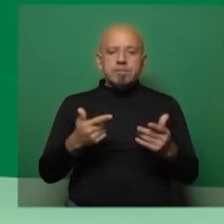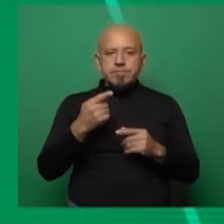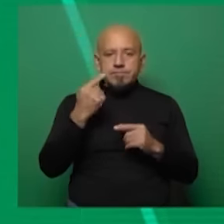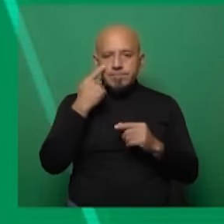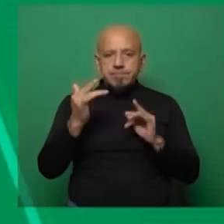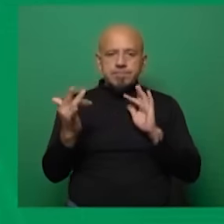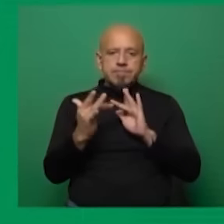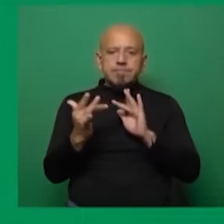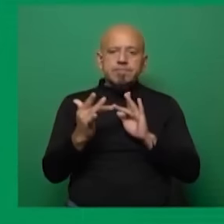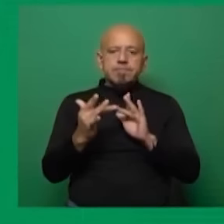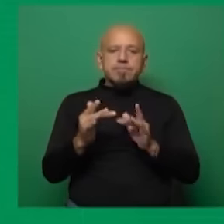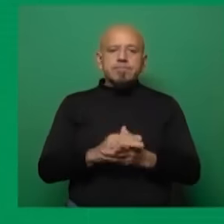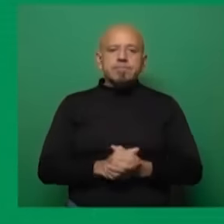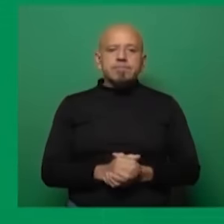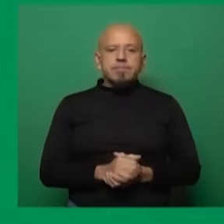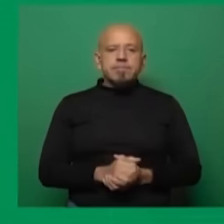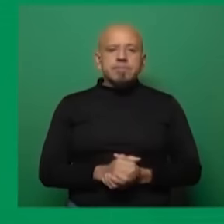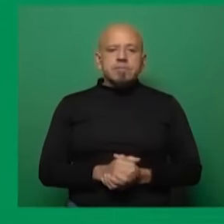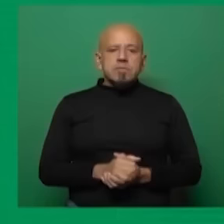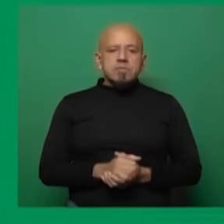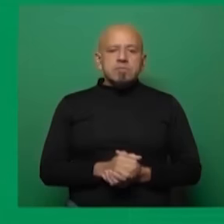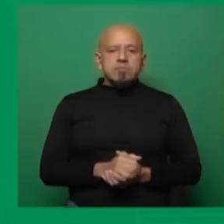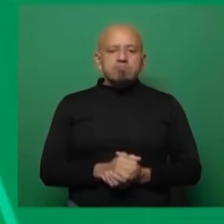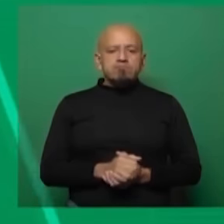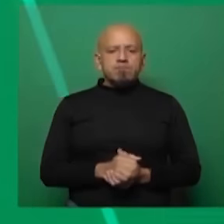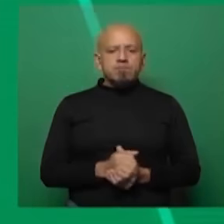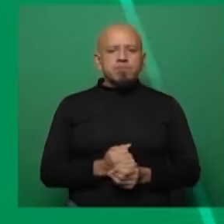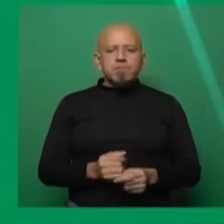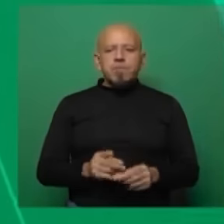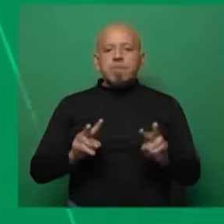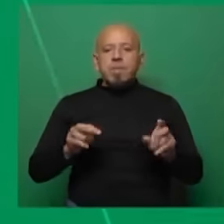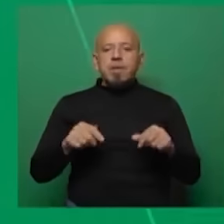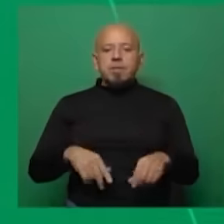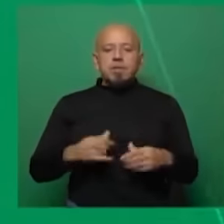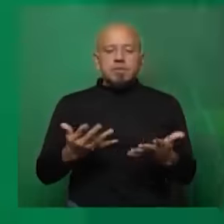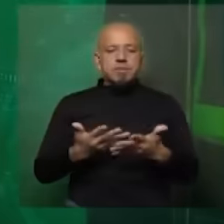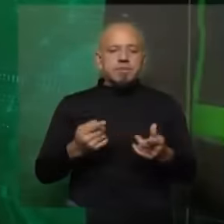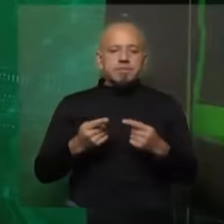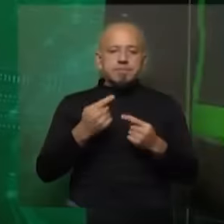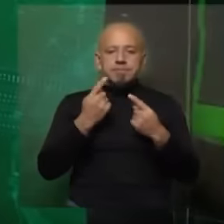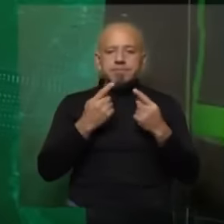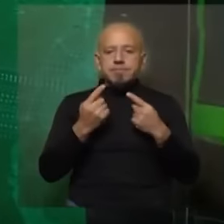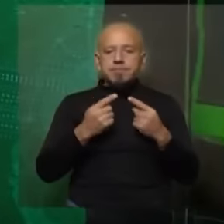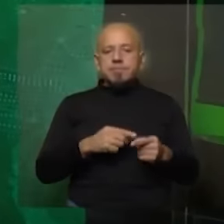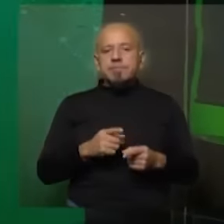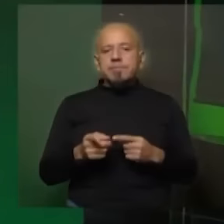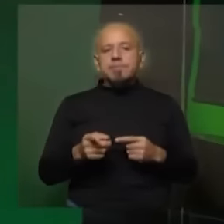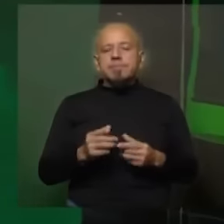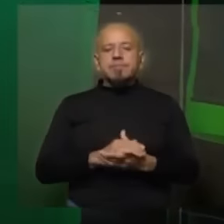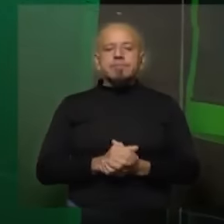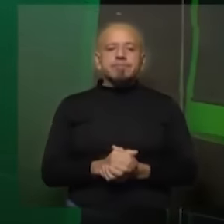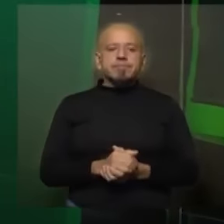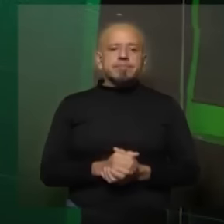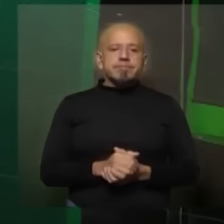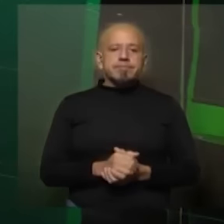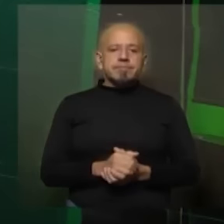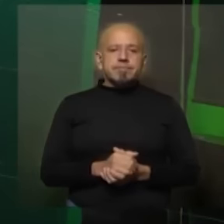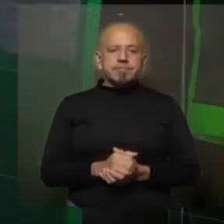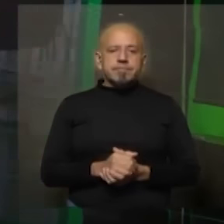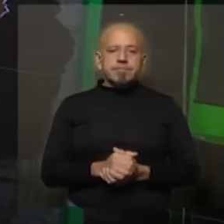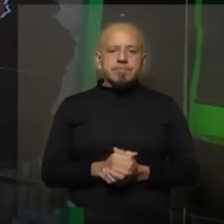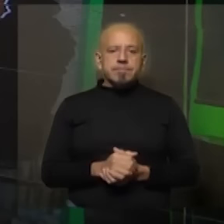Martín. Para repasar adelantos de móviles, del tema mencionado en portada, habla a continuación Julieta Núñez Tomás, que va a estar profundizando.